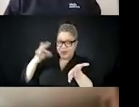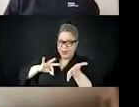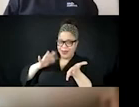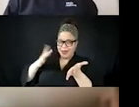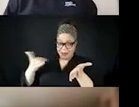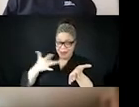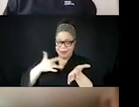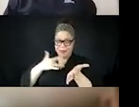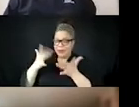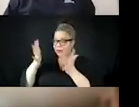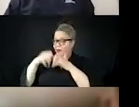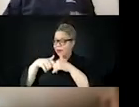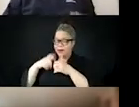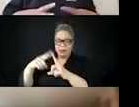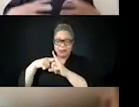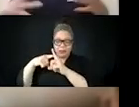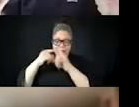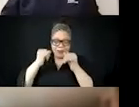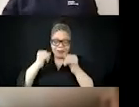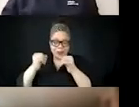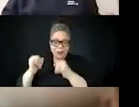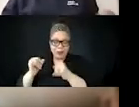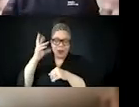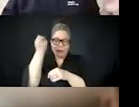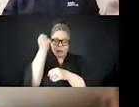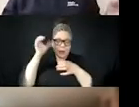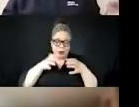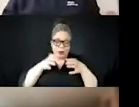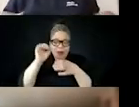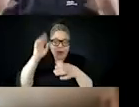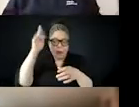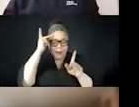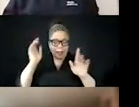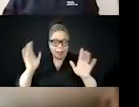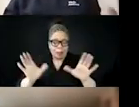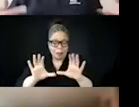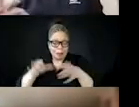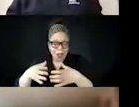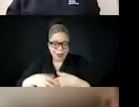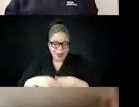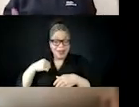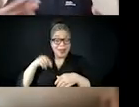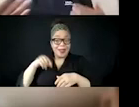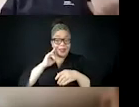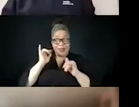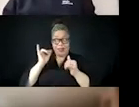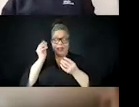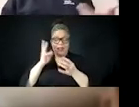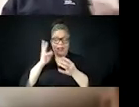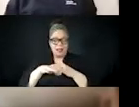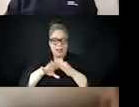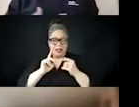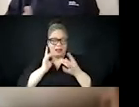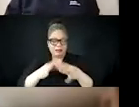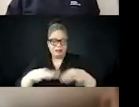lucrativos creo que la intención detrás de ella de esto